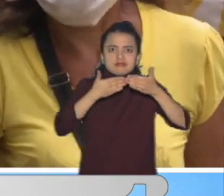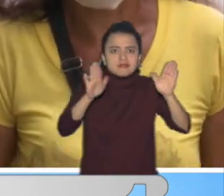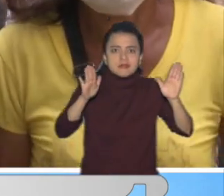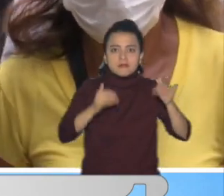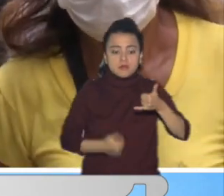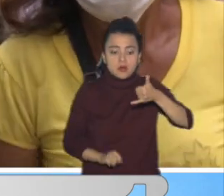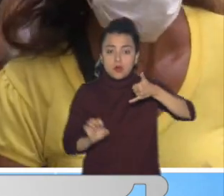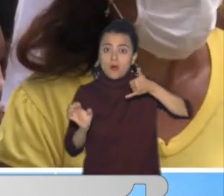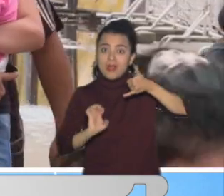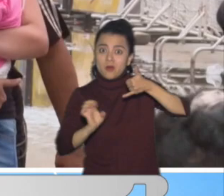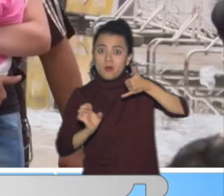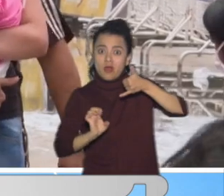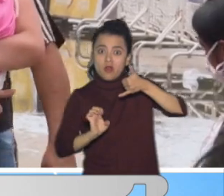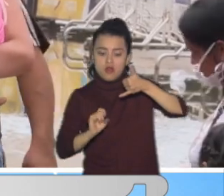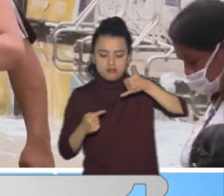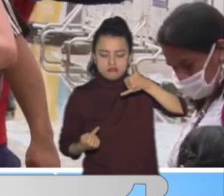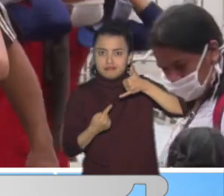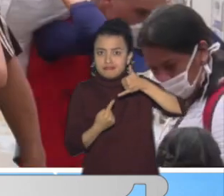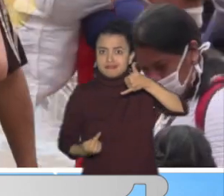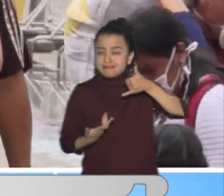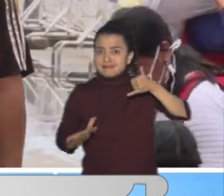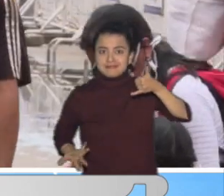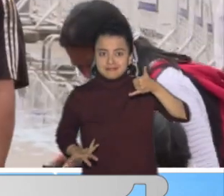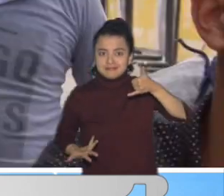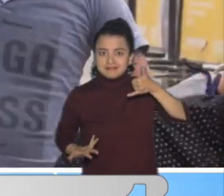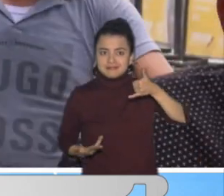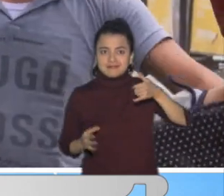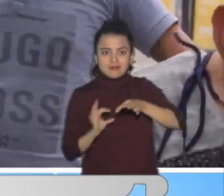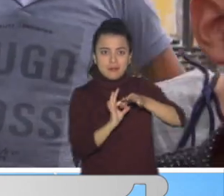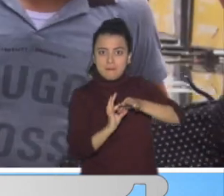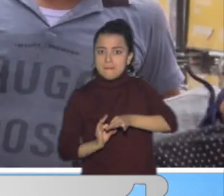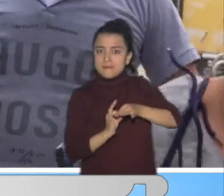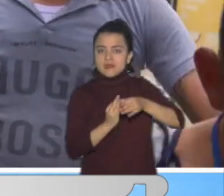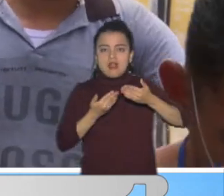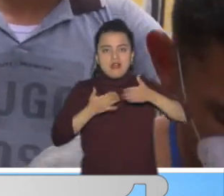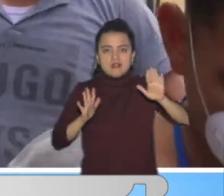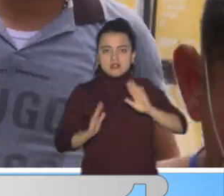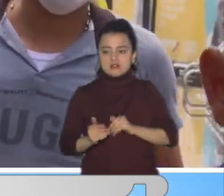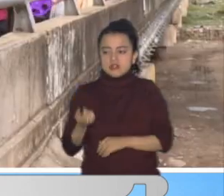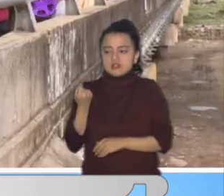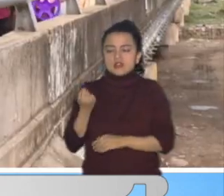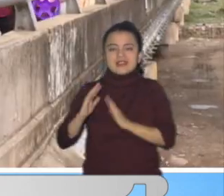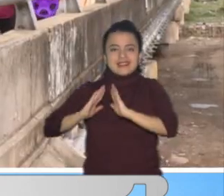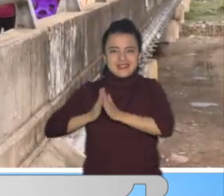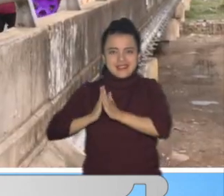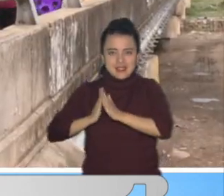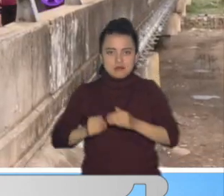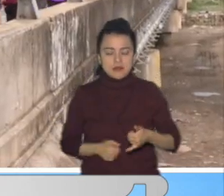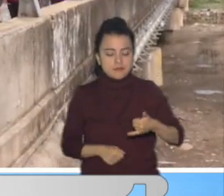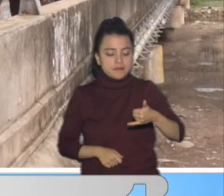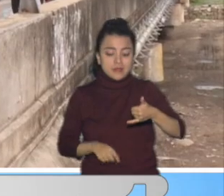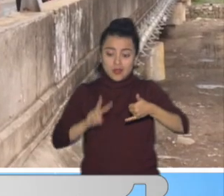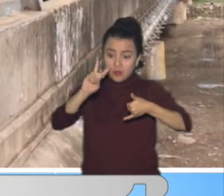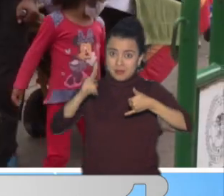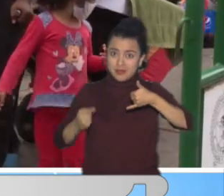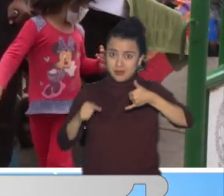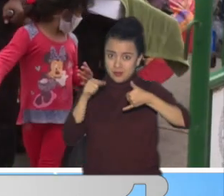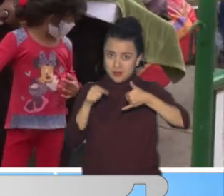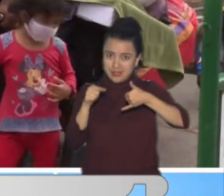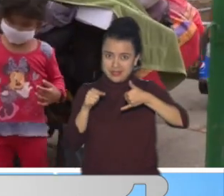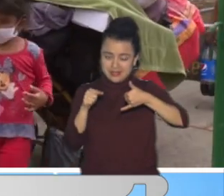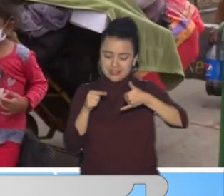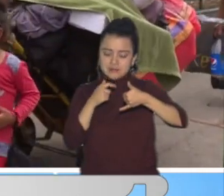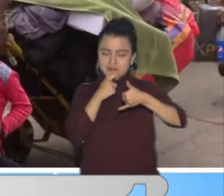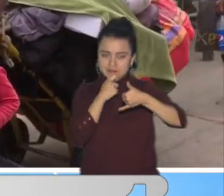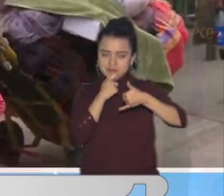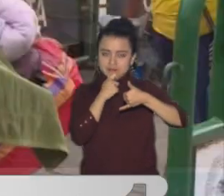gobierno de Ecuador, en donde hoy en día las fronteras se encuentran completamente abiertas desde el mes de diciembre. Con el gobierno de Venezuela, digamos que nosotros,